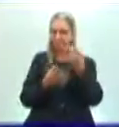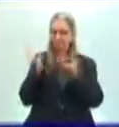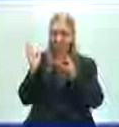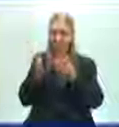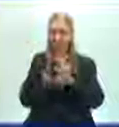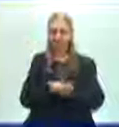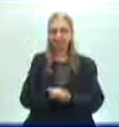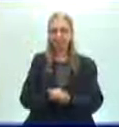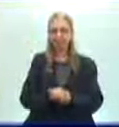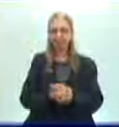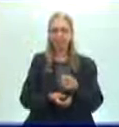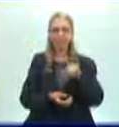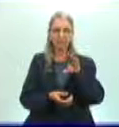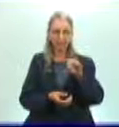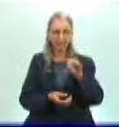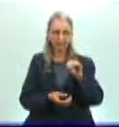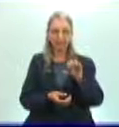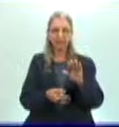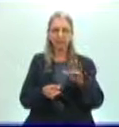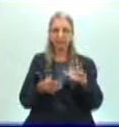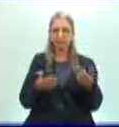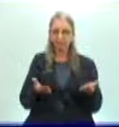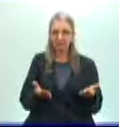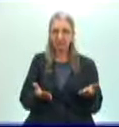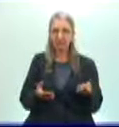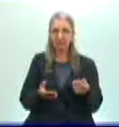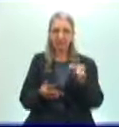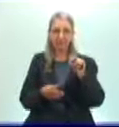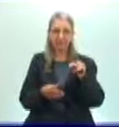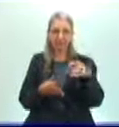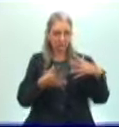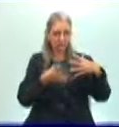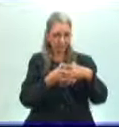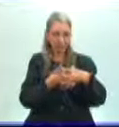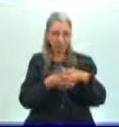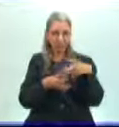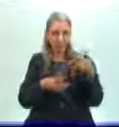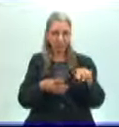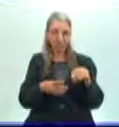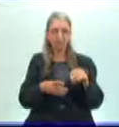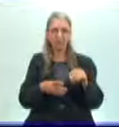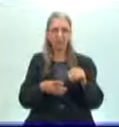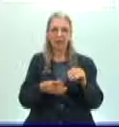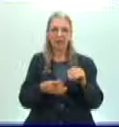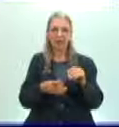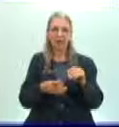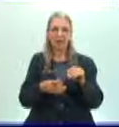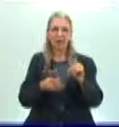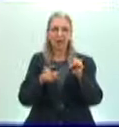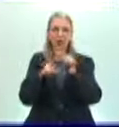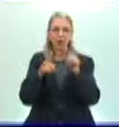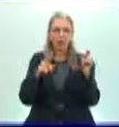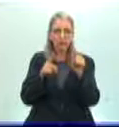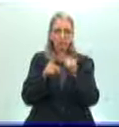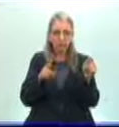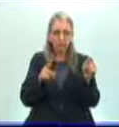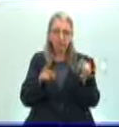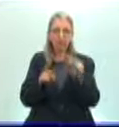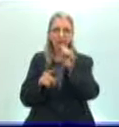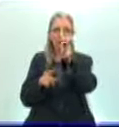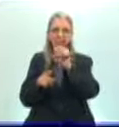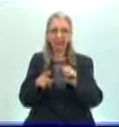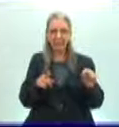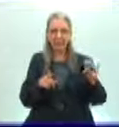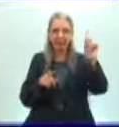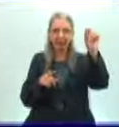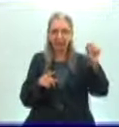Y aquí está el inciso que tiene que ver, por supuesto, relacionado con este propio ejercicio. Determina la longitud de la línea poligonal DABC. Y vamos